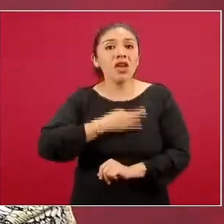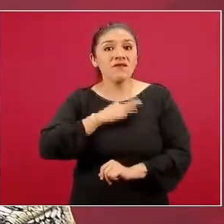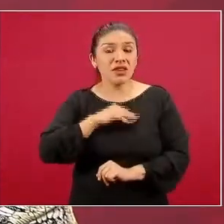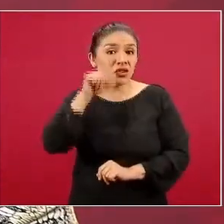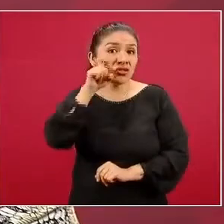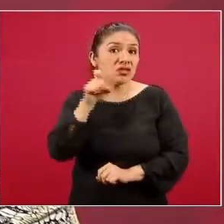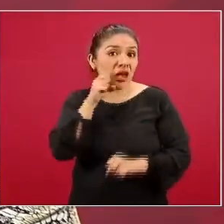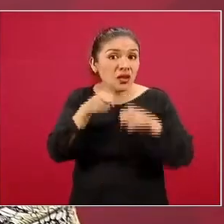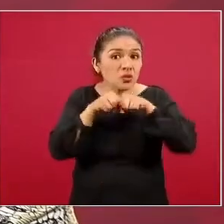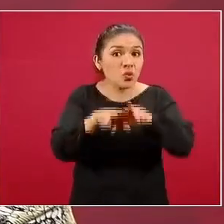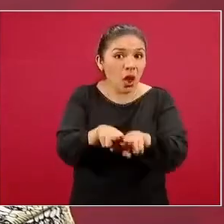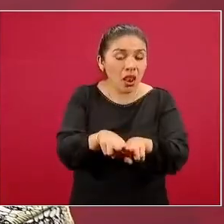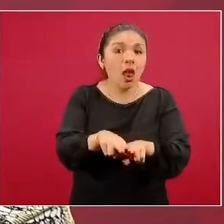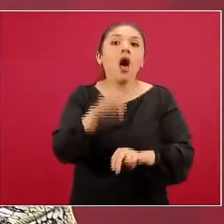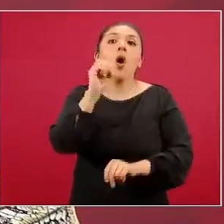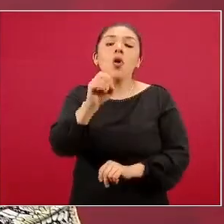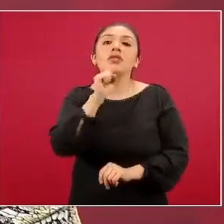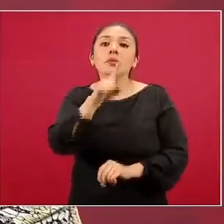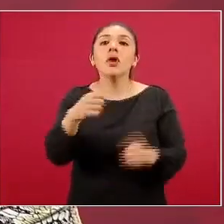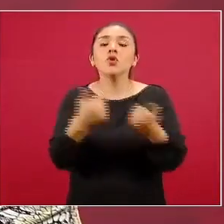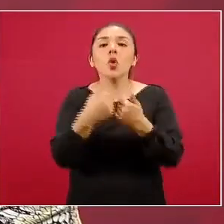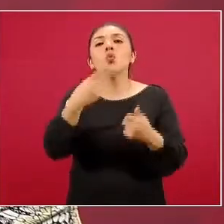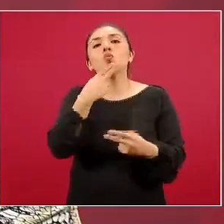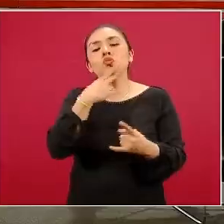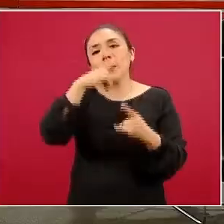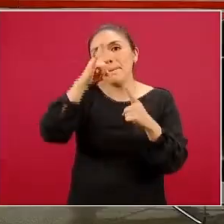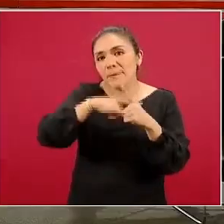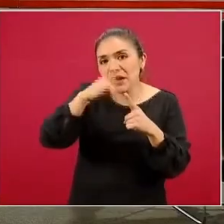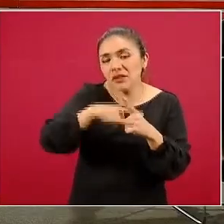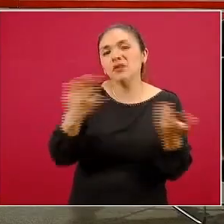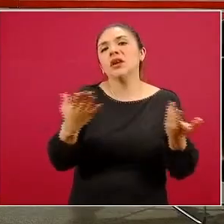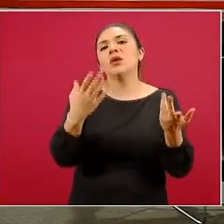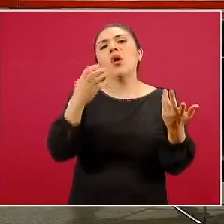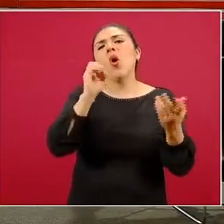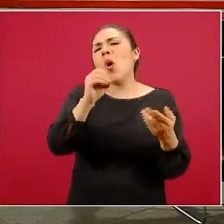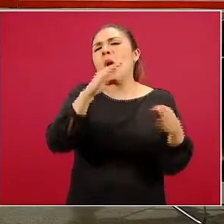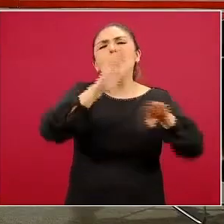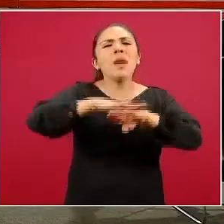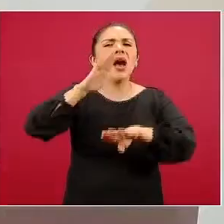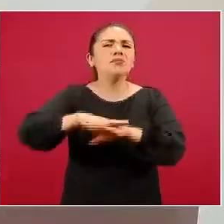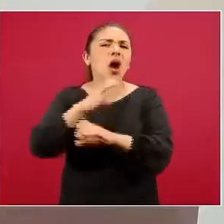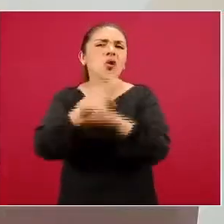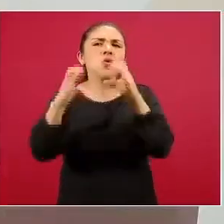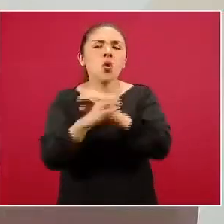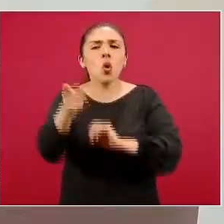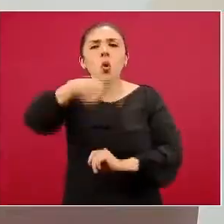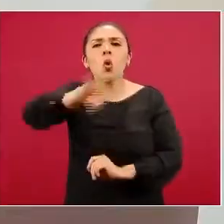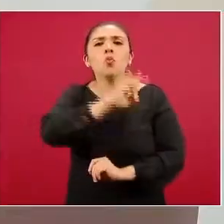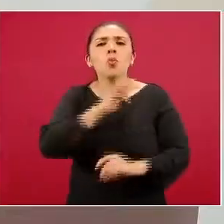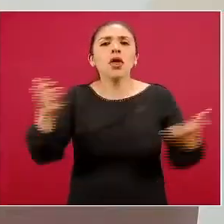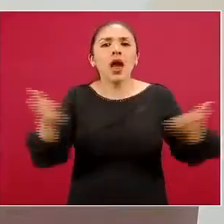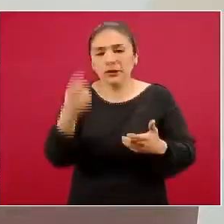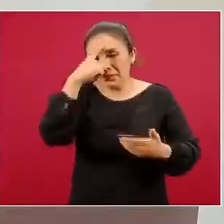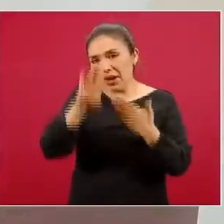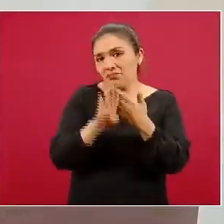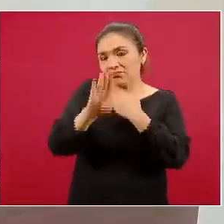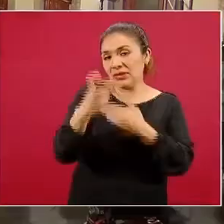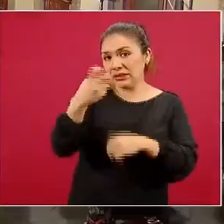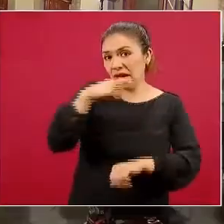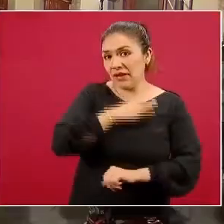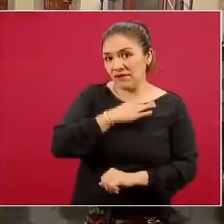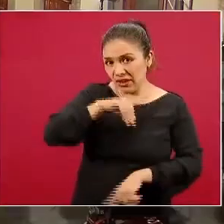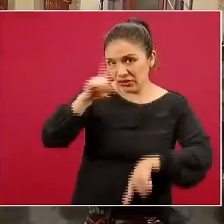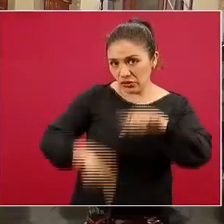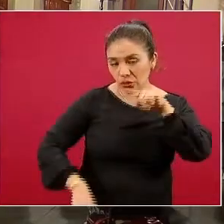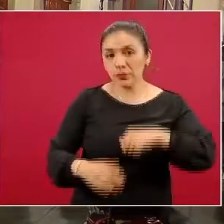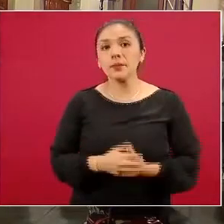infecciones de transmisión sexual, incluyendo el uso de preservativos y otra serie de acciones que se pueden tomar para evitar este tipo de infecciones. Si